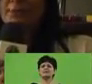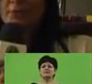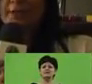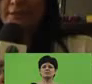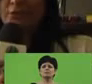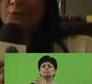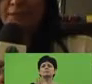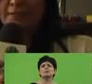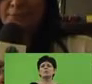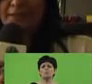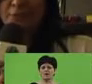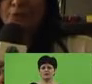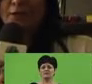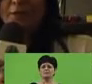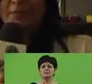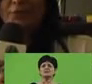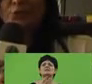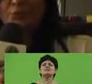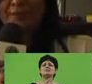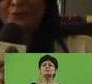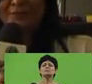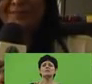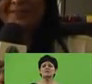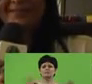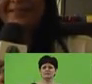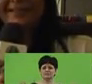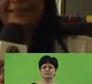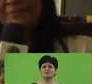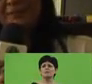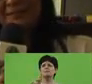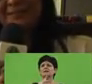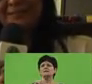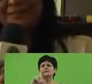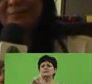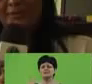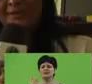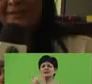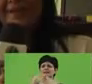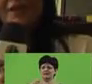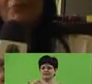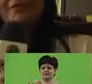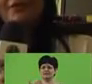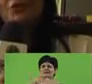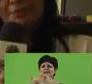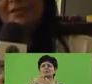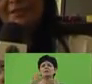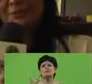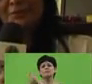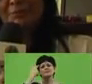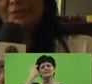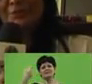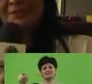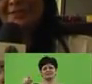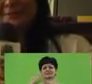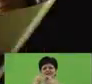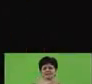democrático y participativo para todos y para todas. Así que gracias Patricia, gracias por esta otra mirada que vos